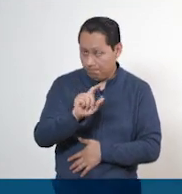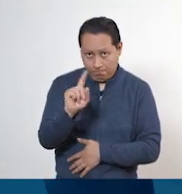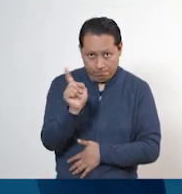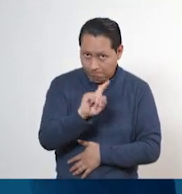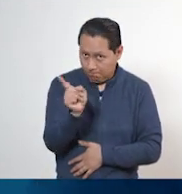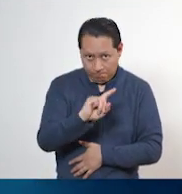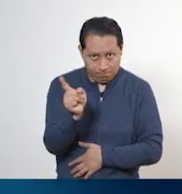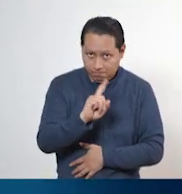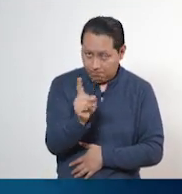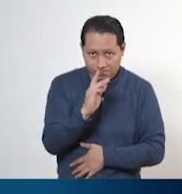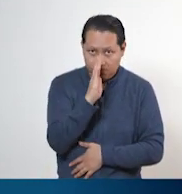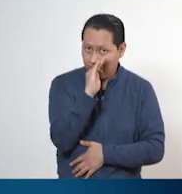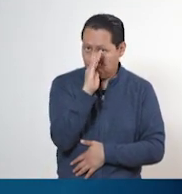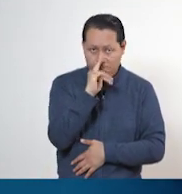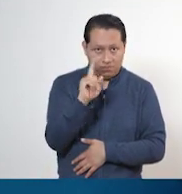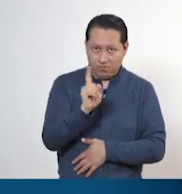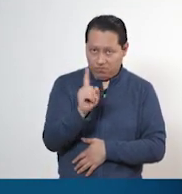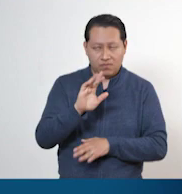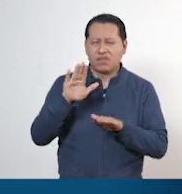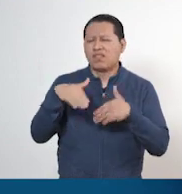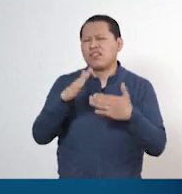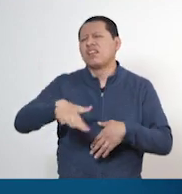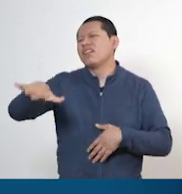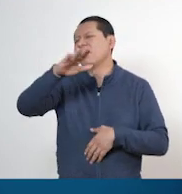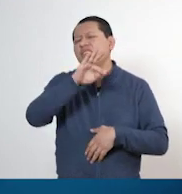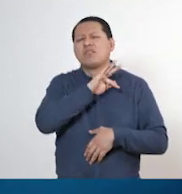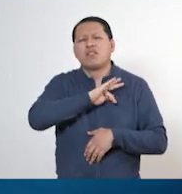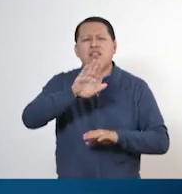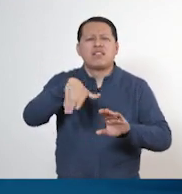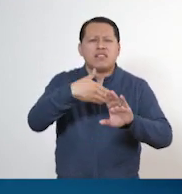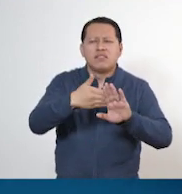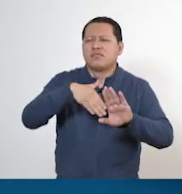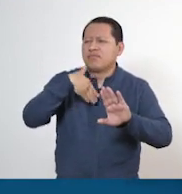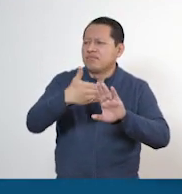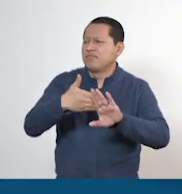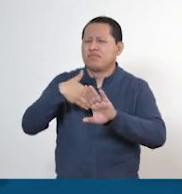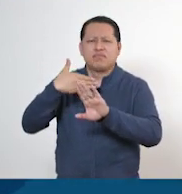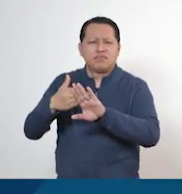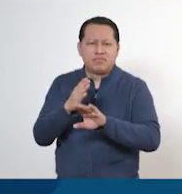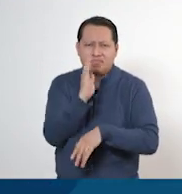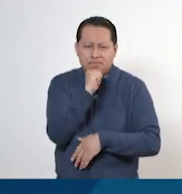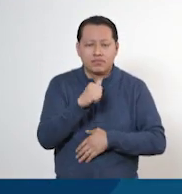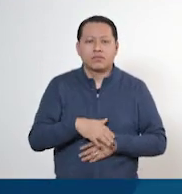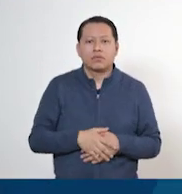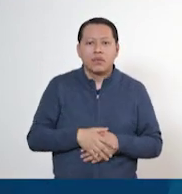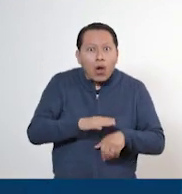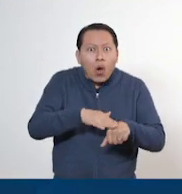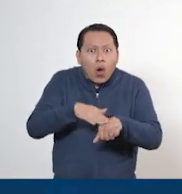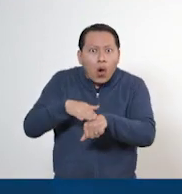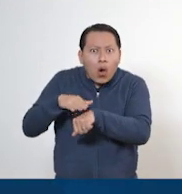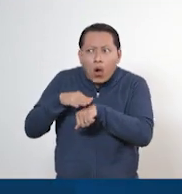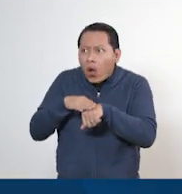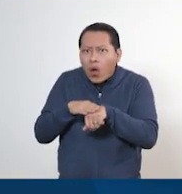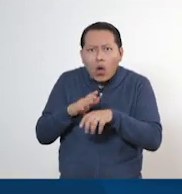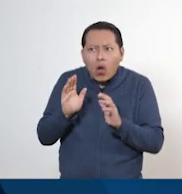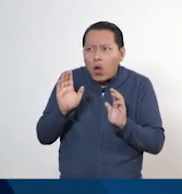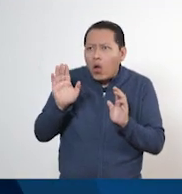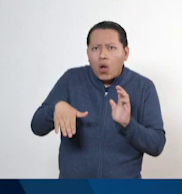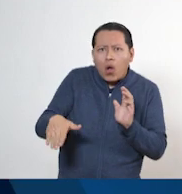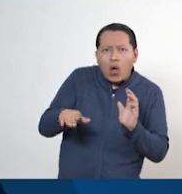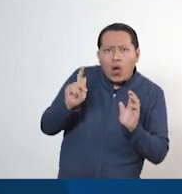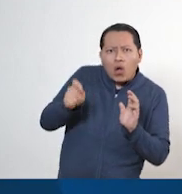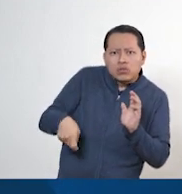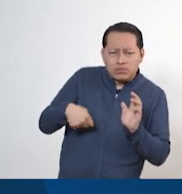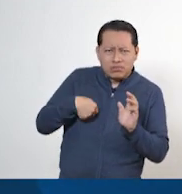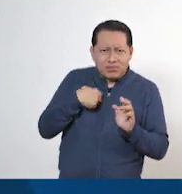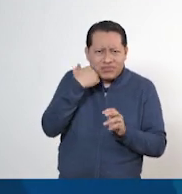sí que no. No. No puede ir uno por la vida, atentando contra los demás. Oiga, don Leopoldo, pero es que luego yo